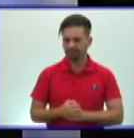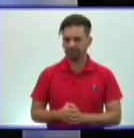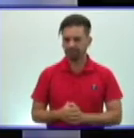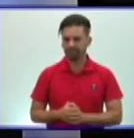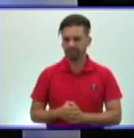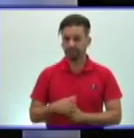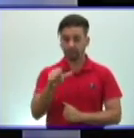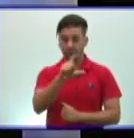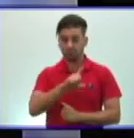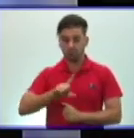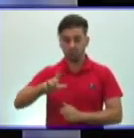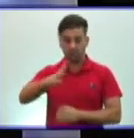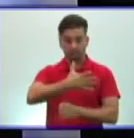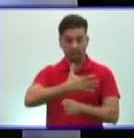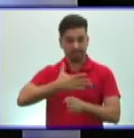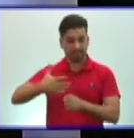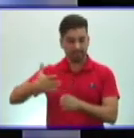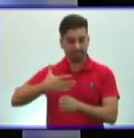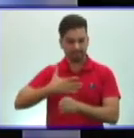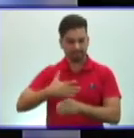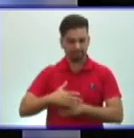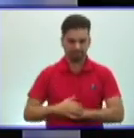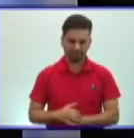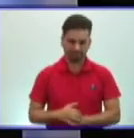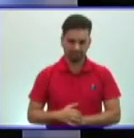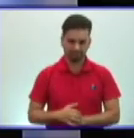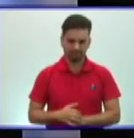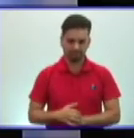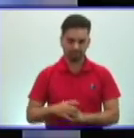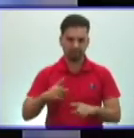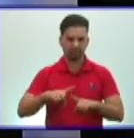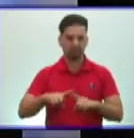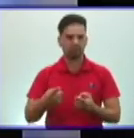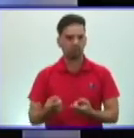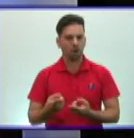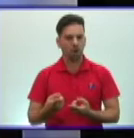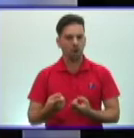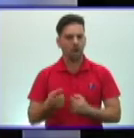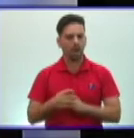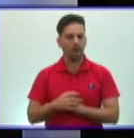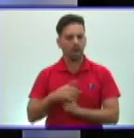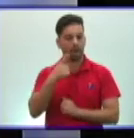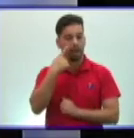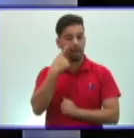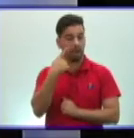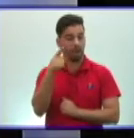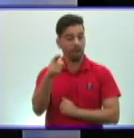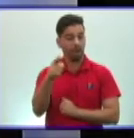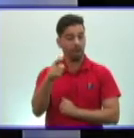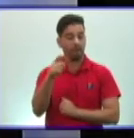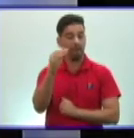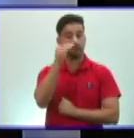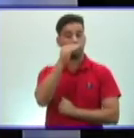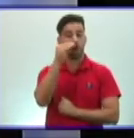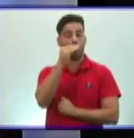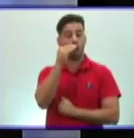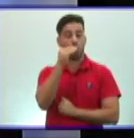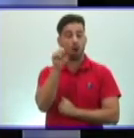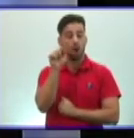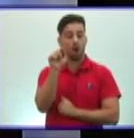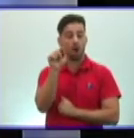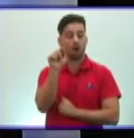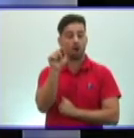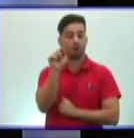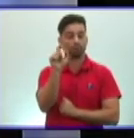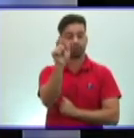qué somos violentos? Porque reproducimos los esquemas de dominación. Y fíjense cómo de curioso tiene esto,